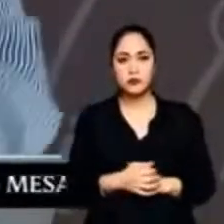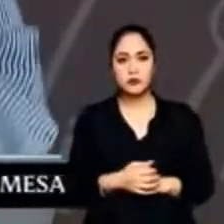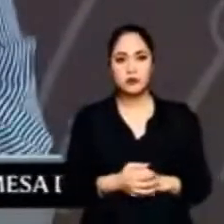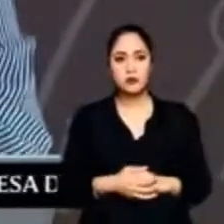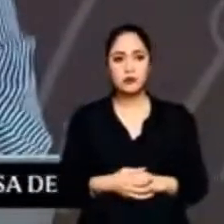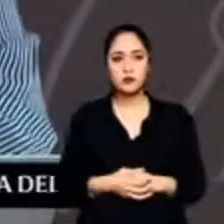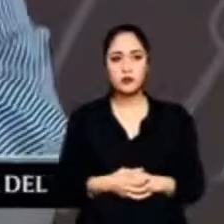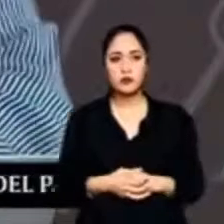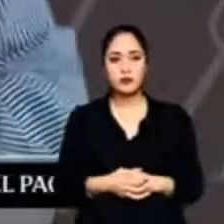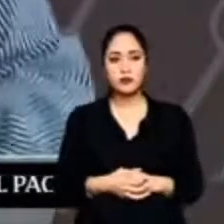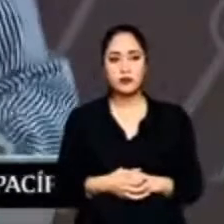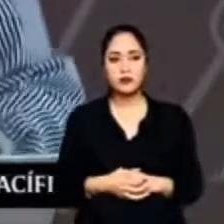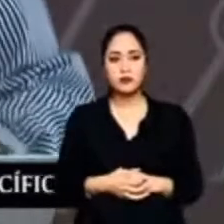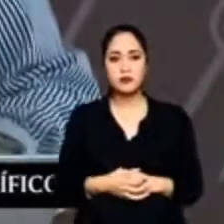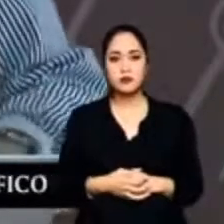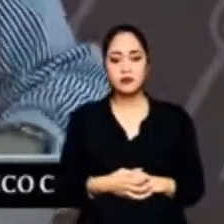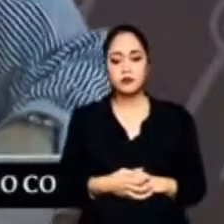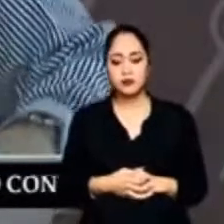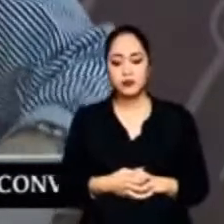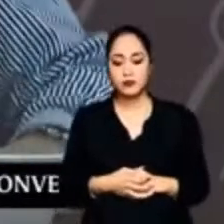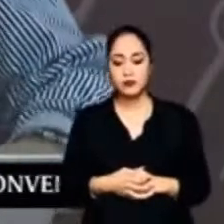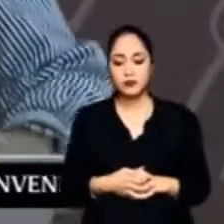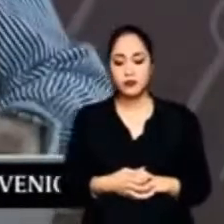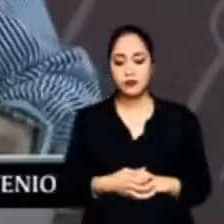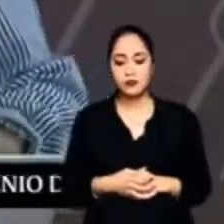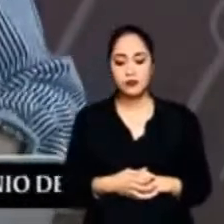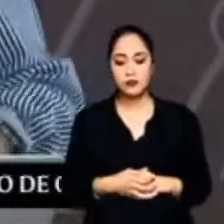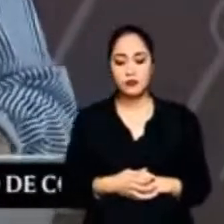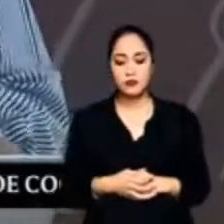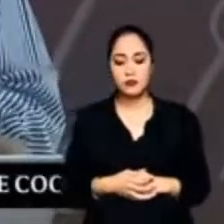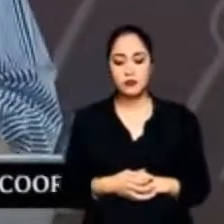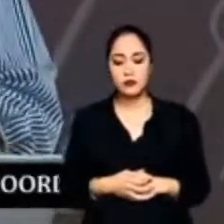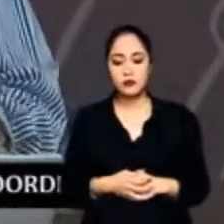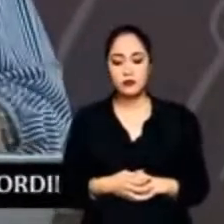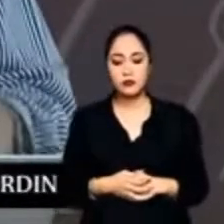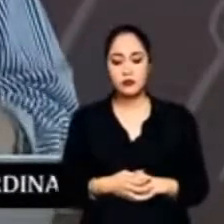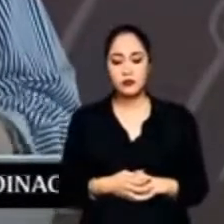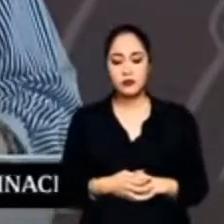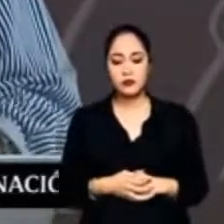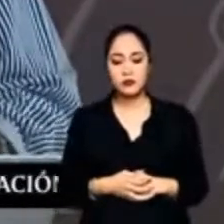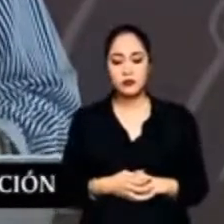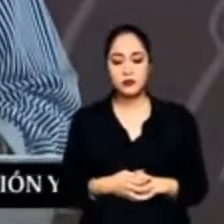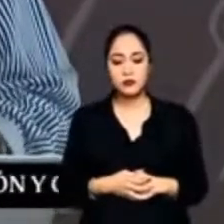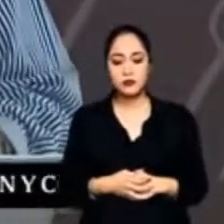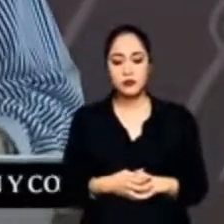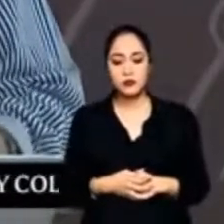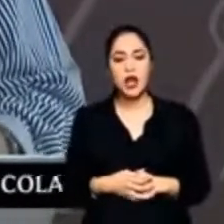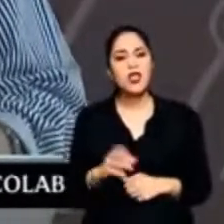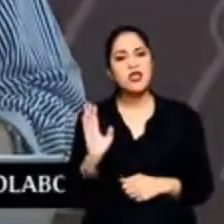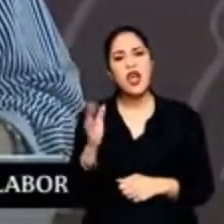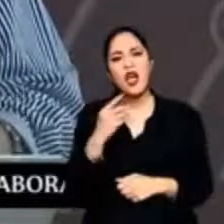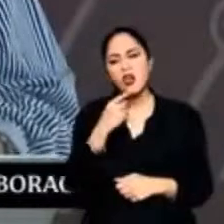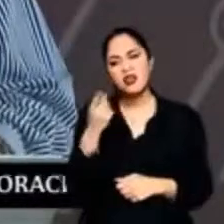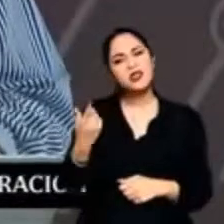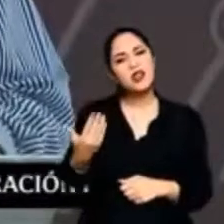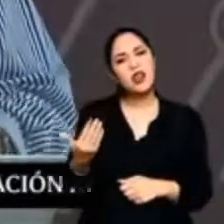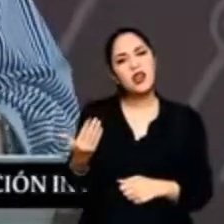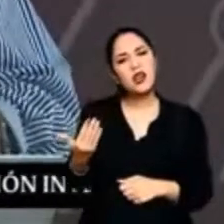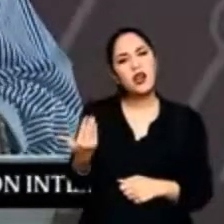En efecto, ya les había comentado a ustedes alguna pregunta que me hicieron aquí. Por